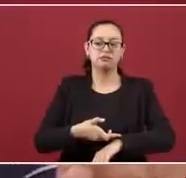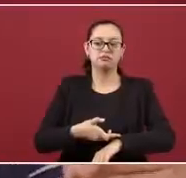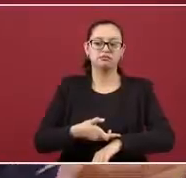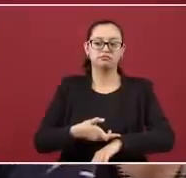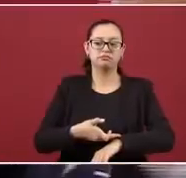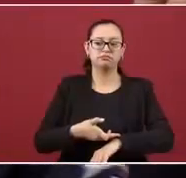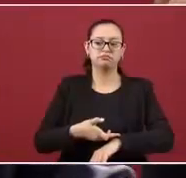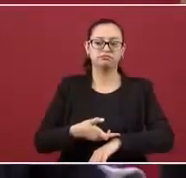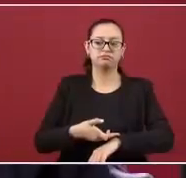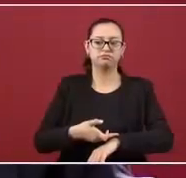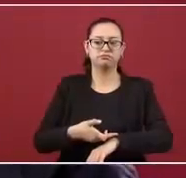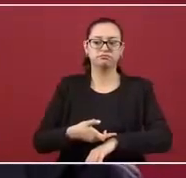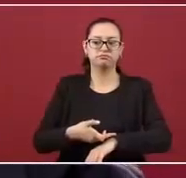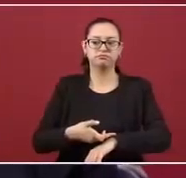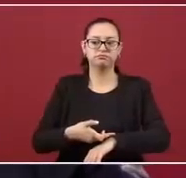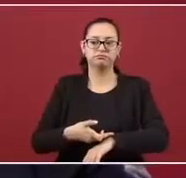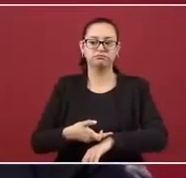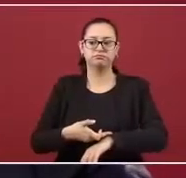en